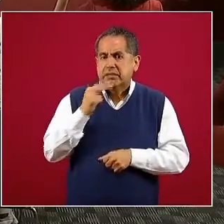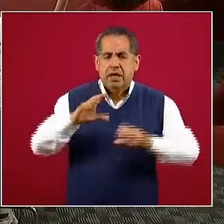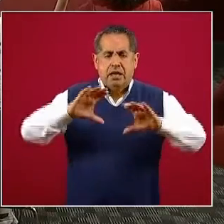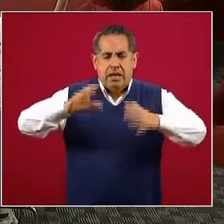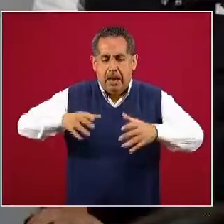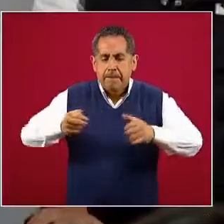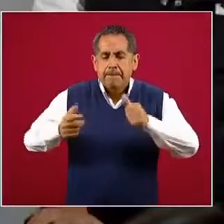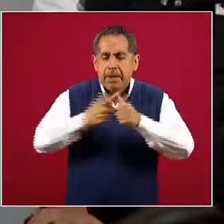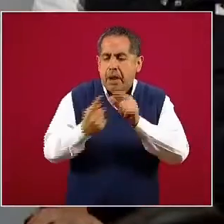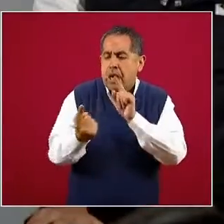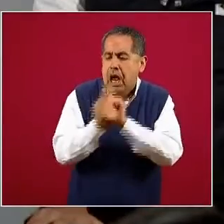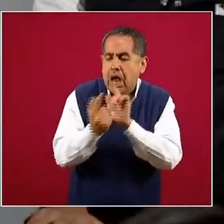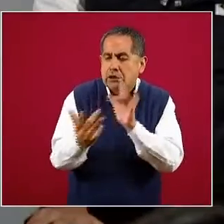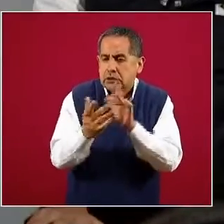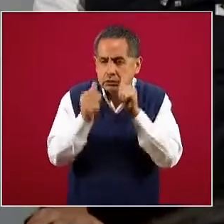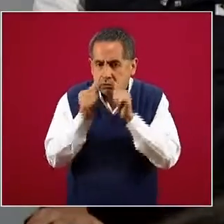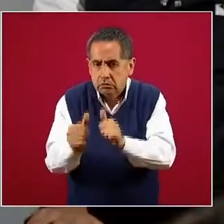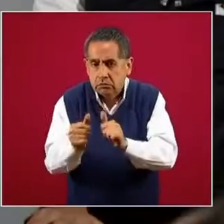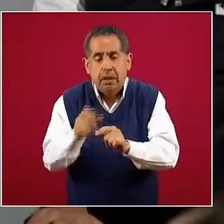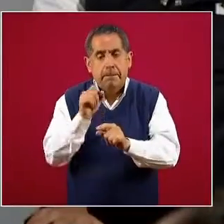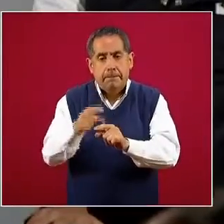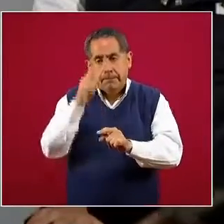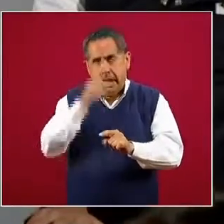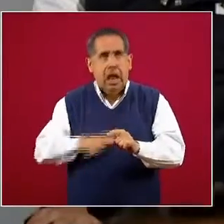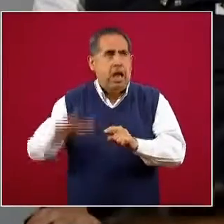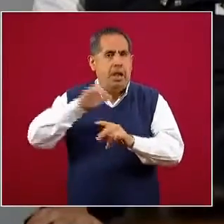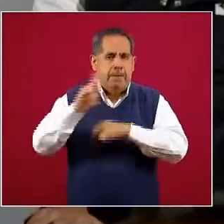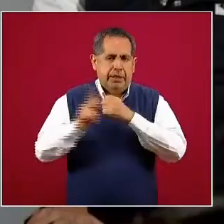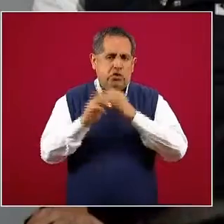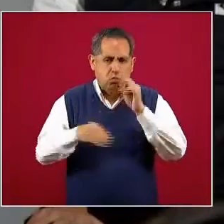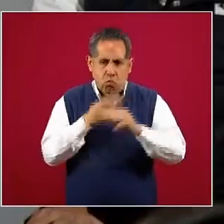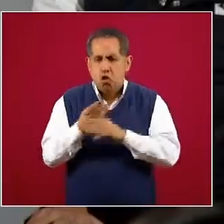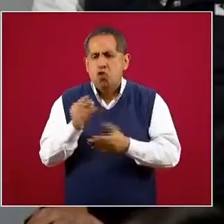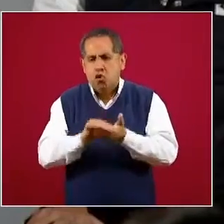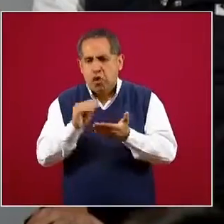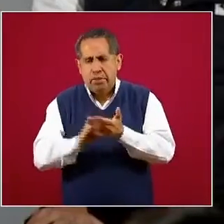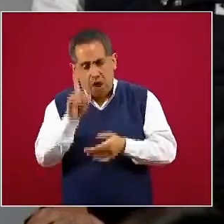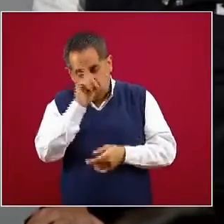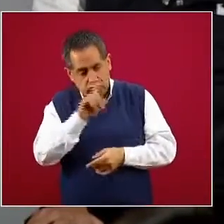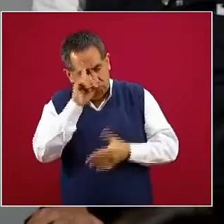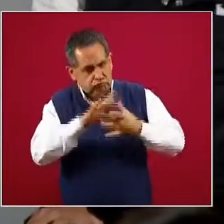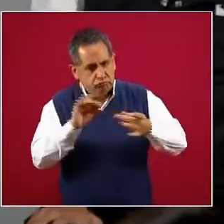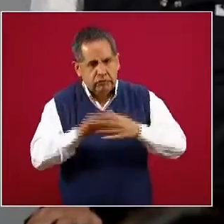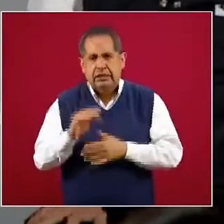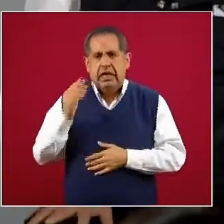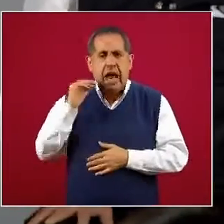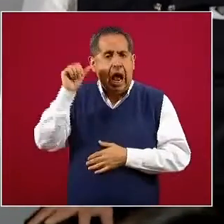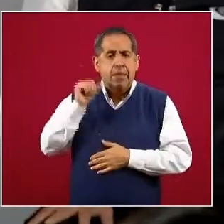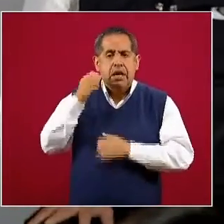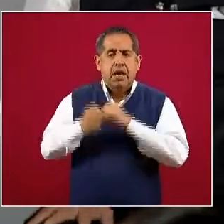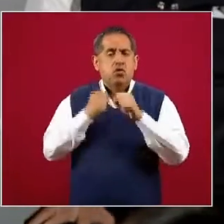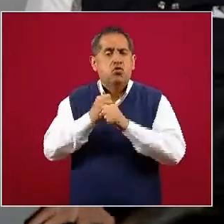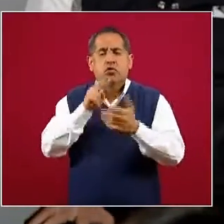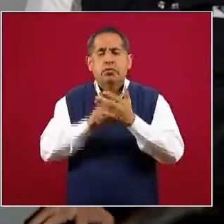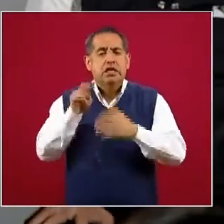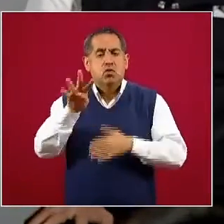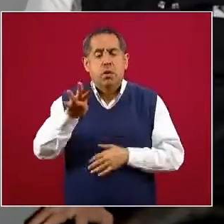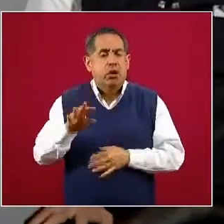la relación con los gobernadores, todos, incluido nuestro anfitrión esta noche, por supuesto,